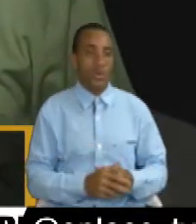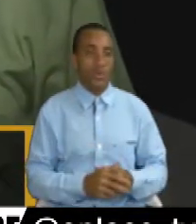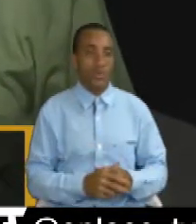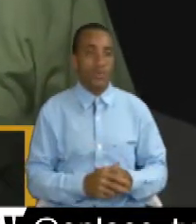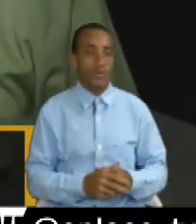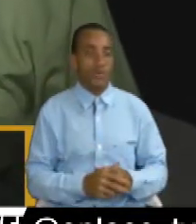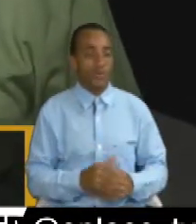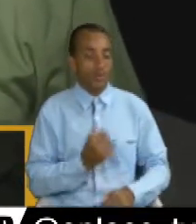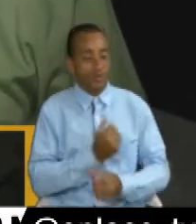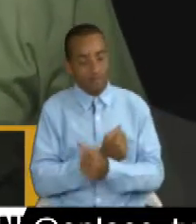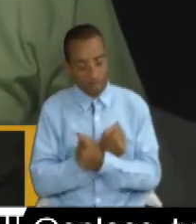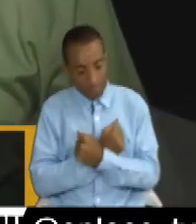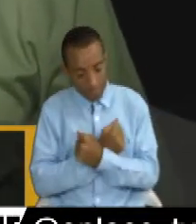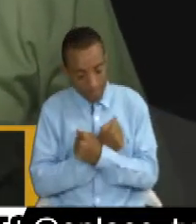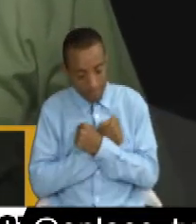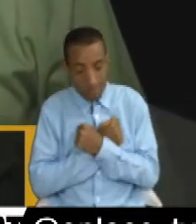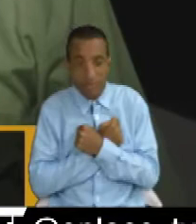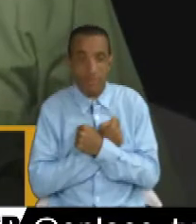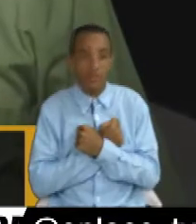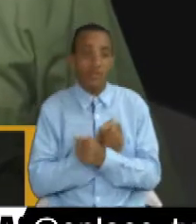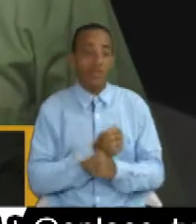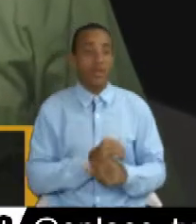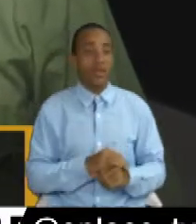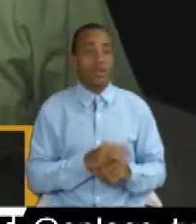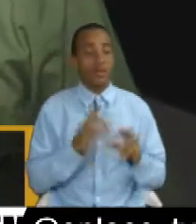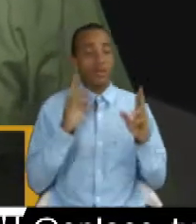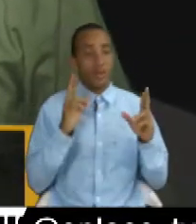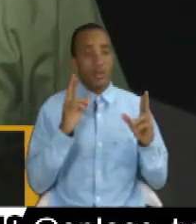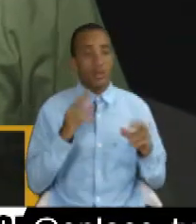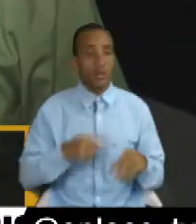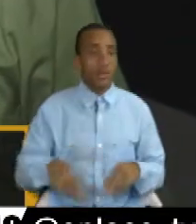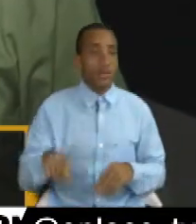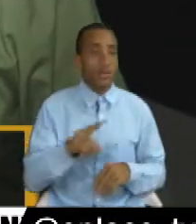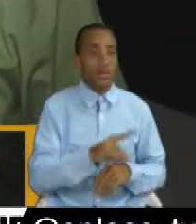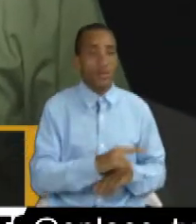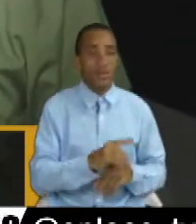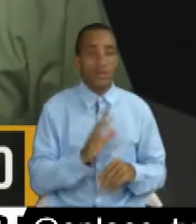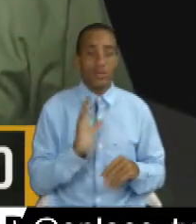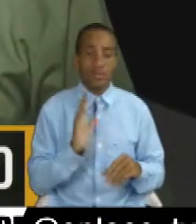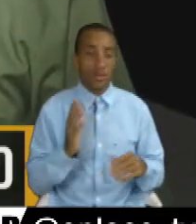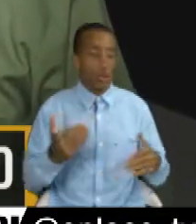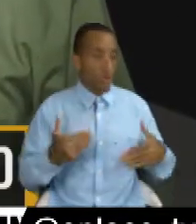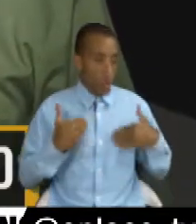cariño y aspiramos que sea pues del beneplácito de todos,